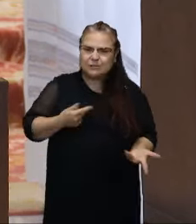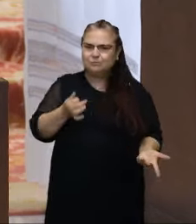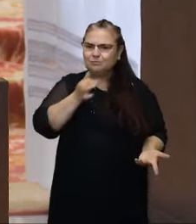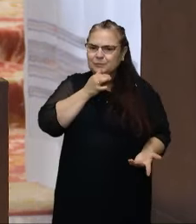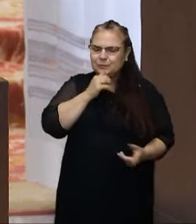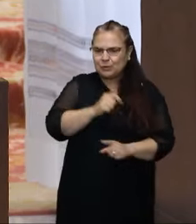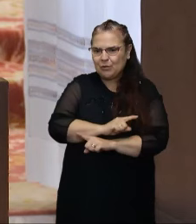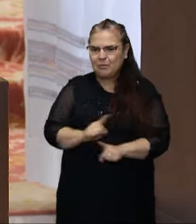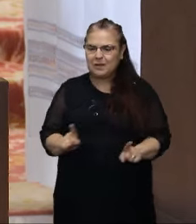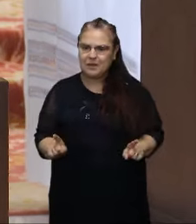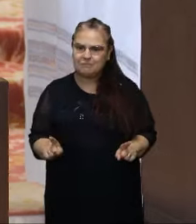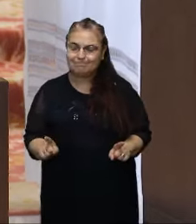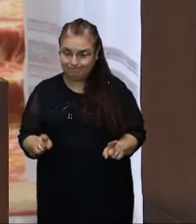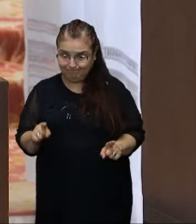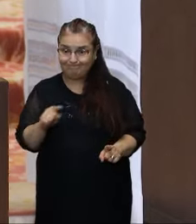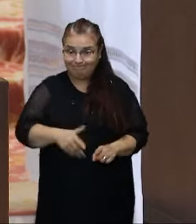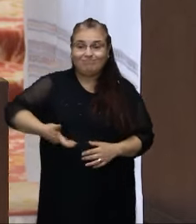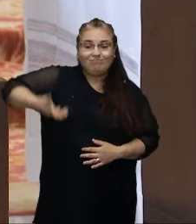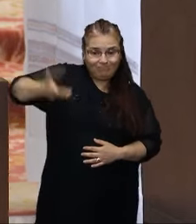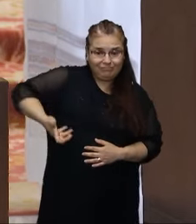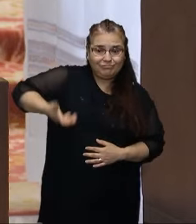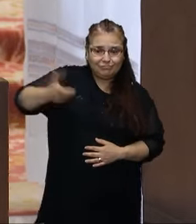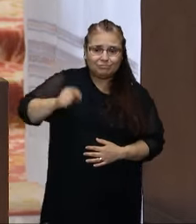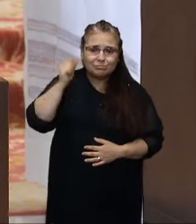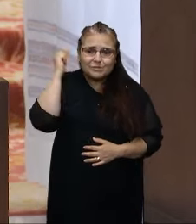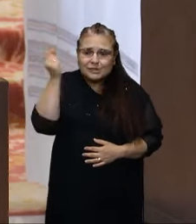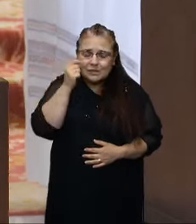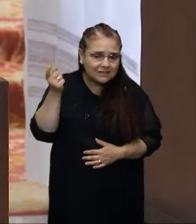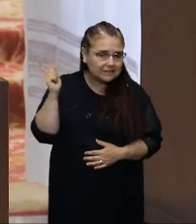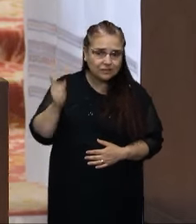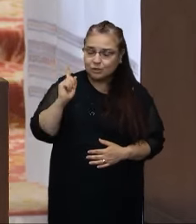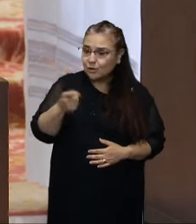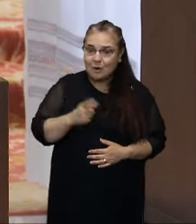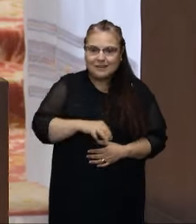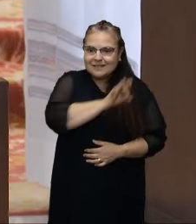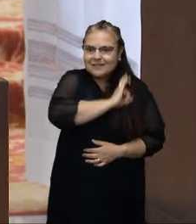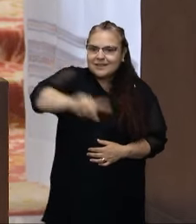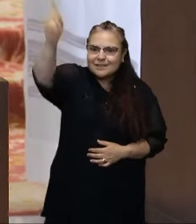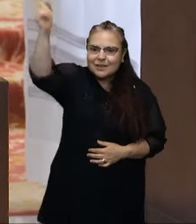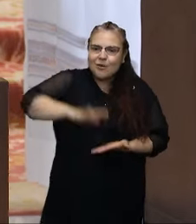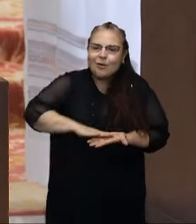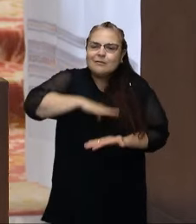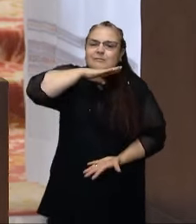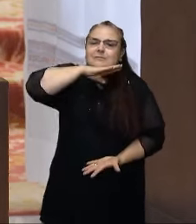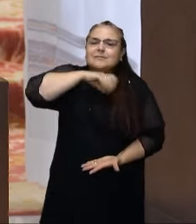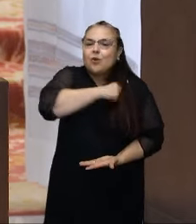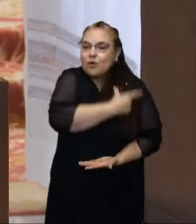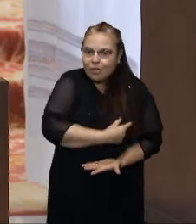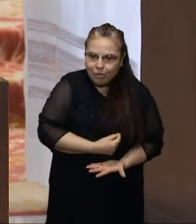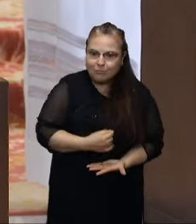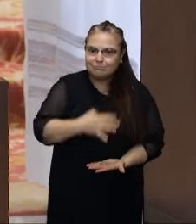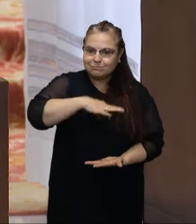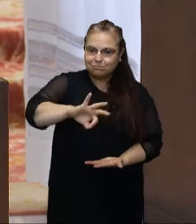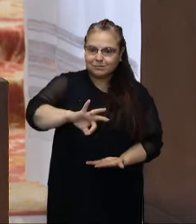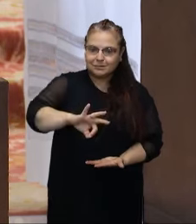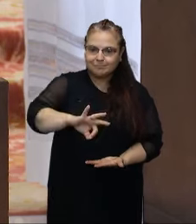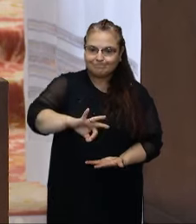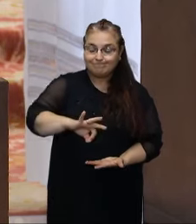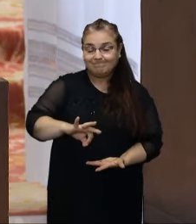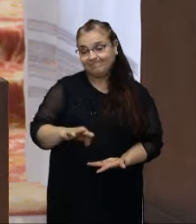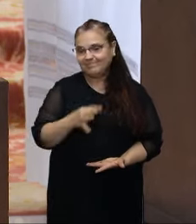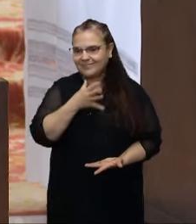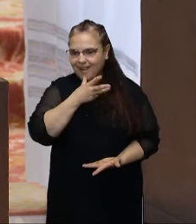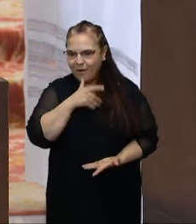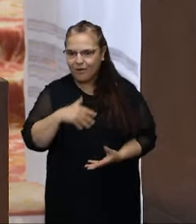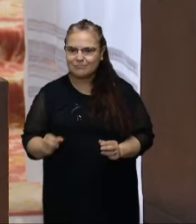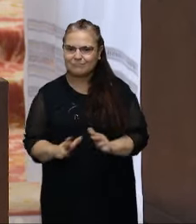es fundamental descubrir que solo el Señor puede llenar el corazón. Vivimos en medio de una